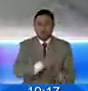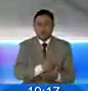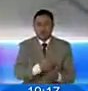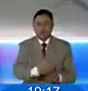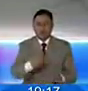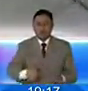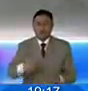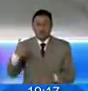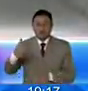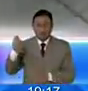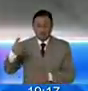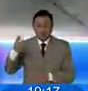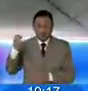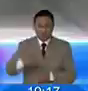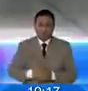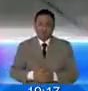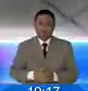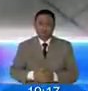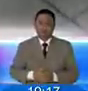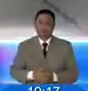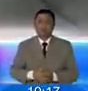ya mencionado.